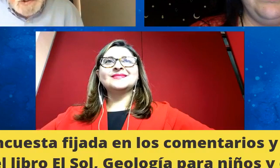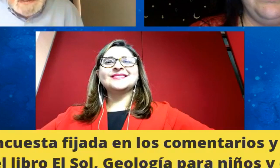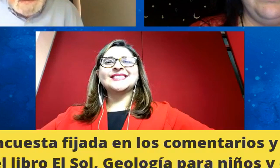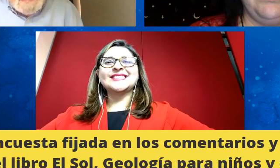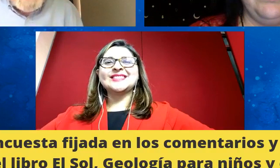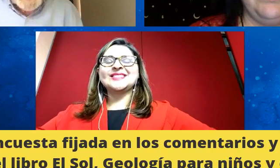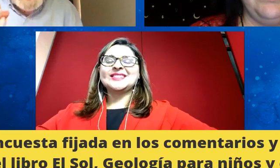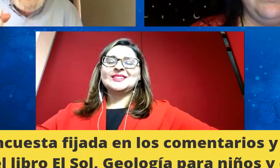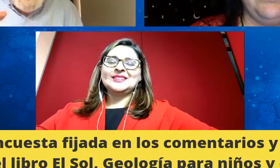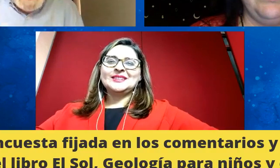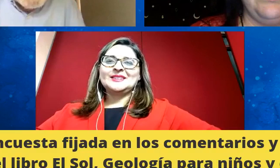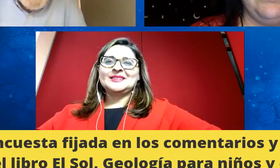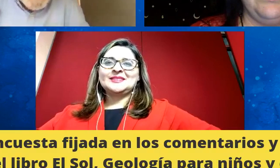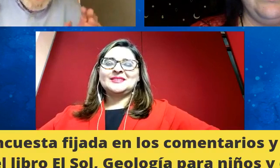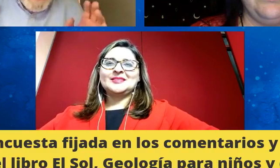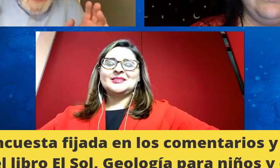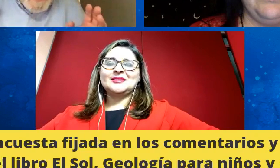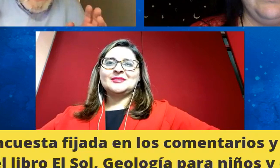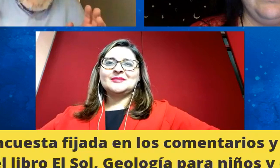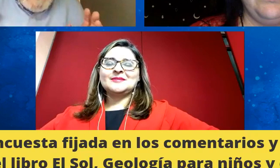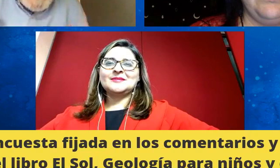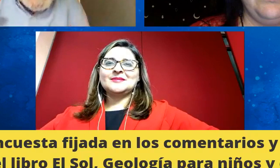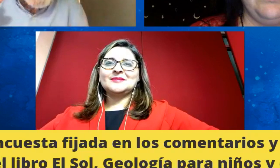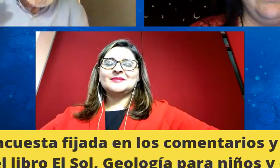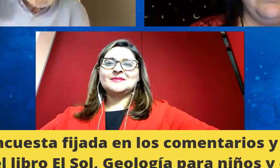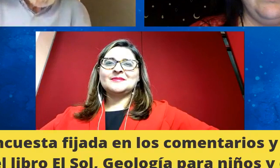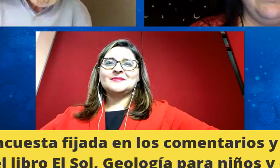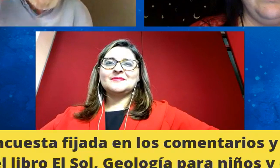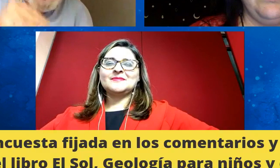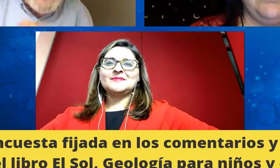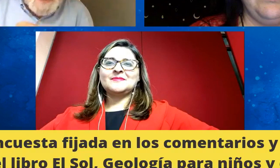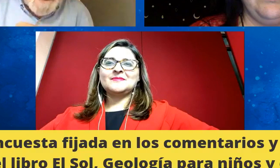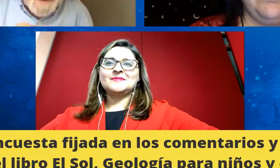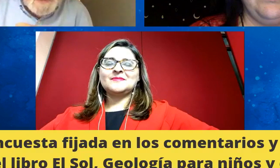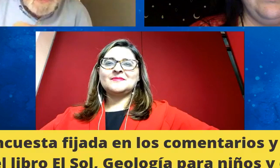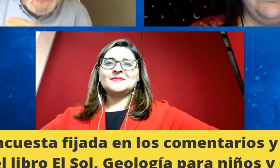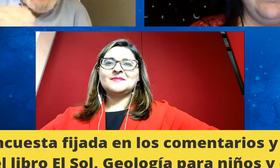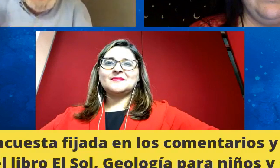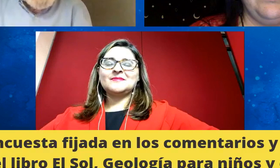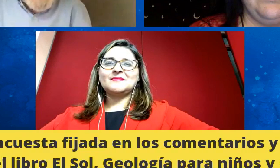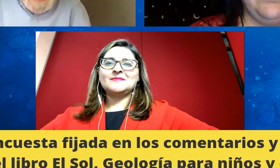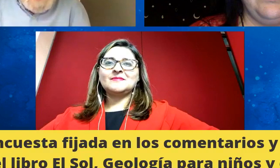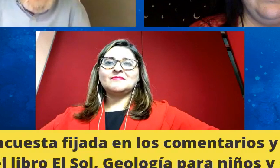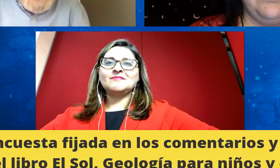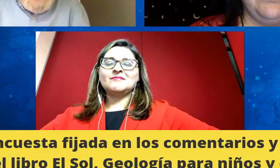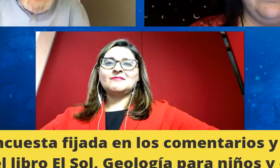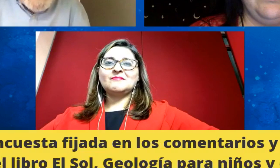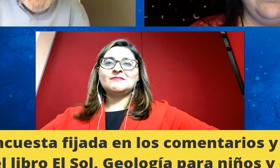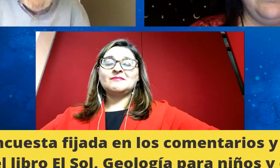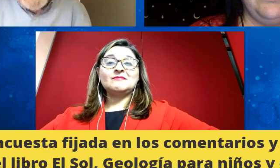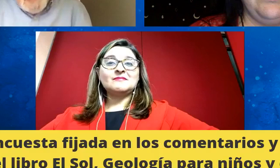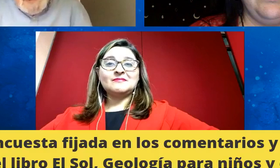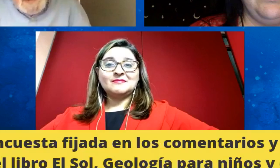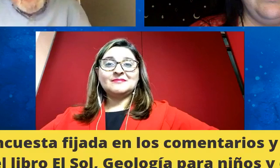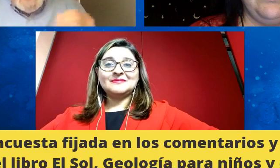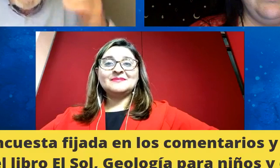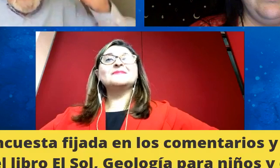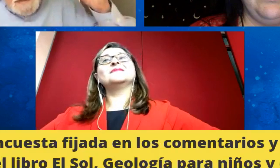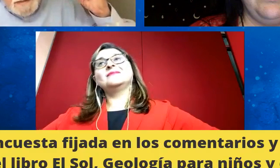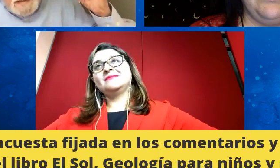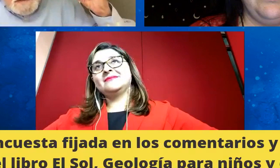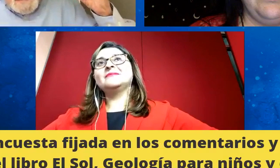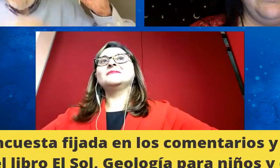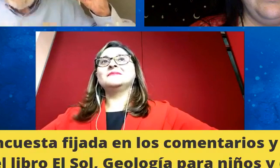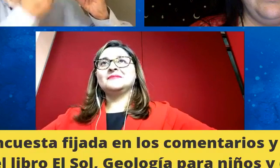cueca en pelota. ¿Por qué los noruegos, si los salmones chilenos se van para abajo, ellos ganan? Y si los salmones chilenos se